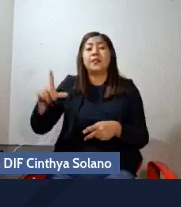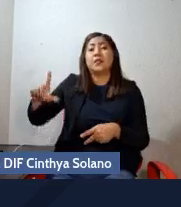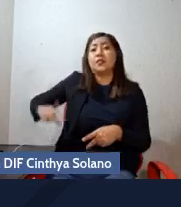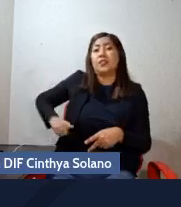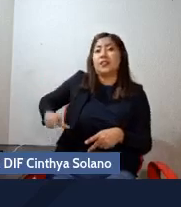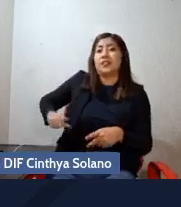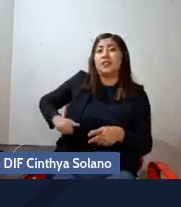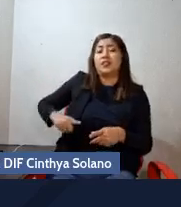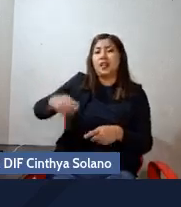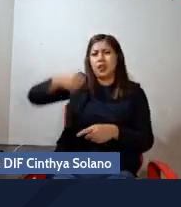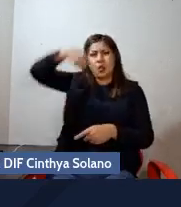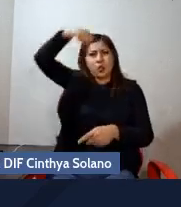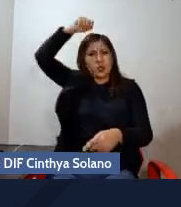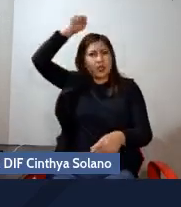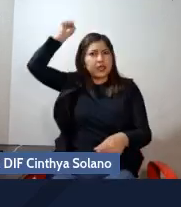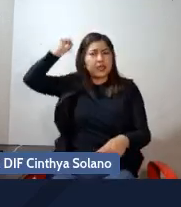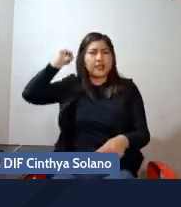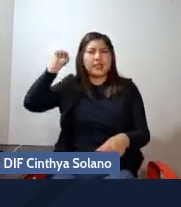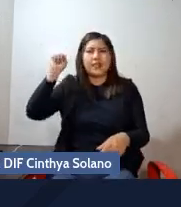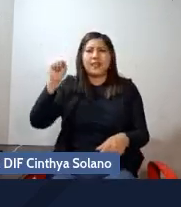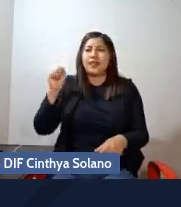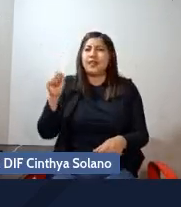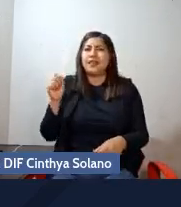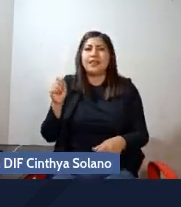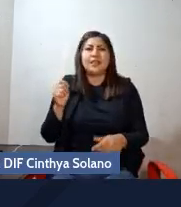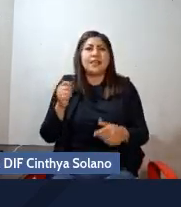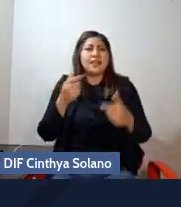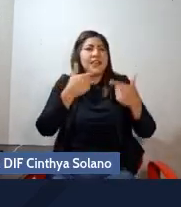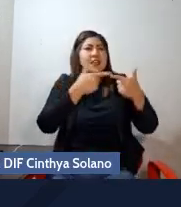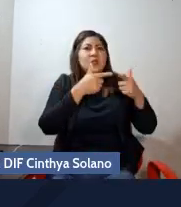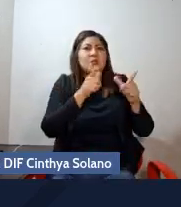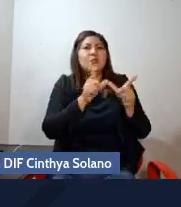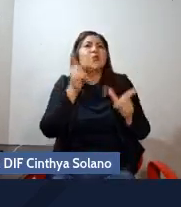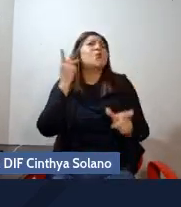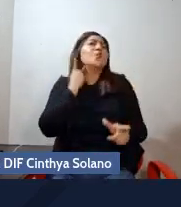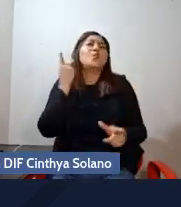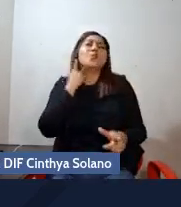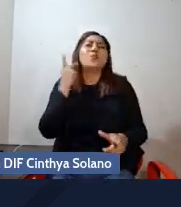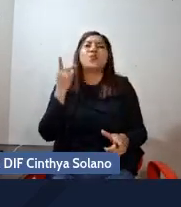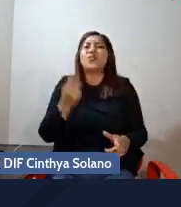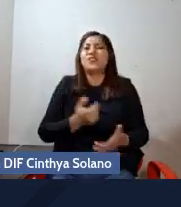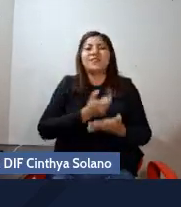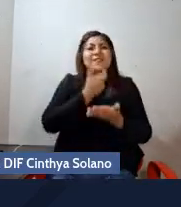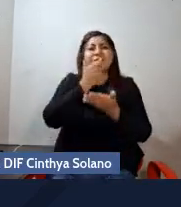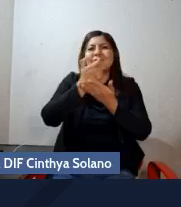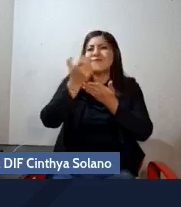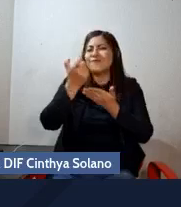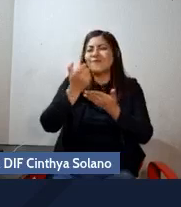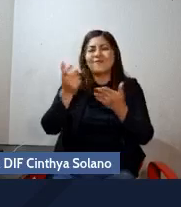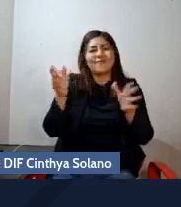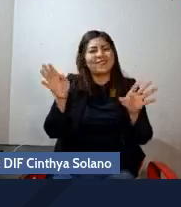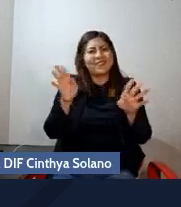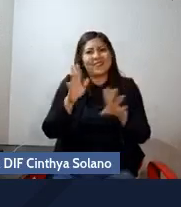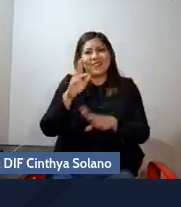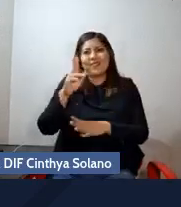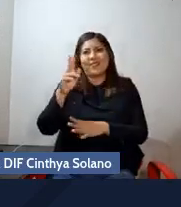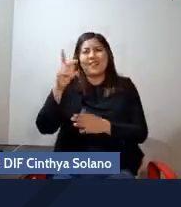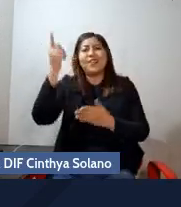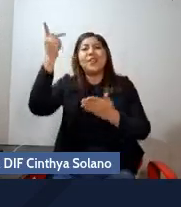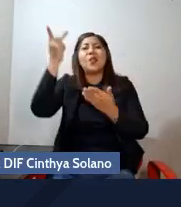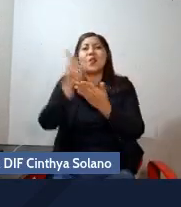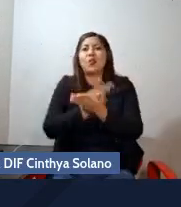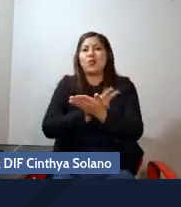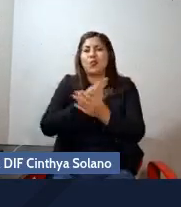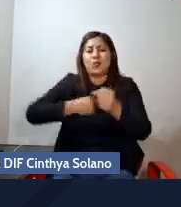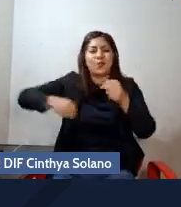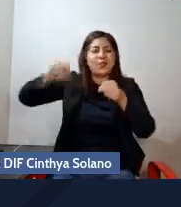no proporcionan los programas sociales. Para obtener un programa social, debemos de cumplir con